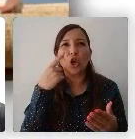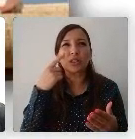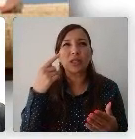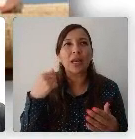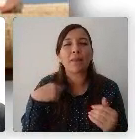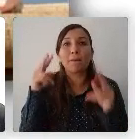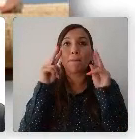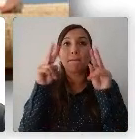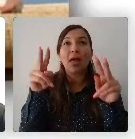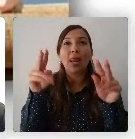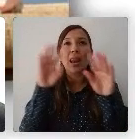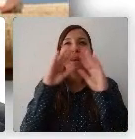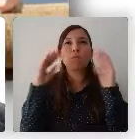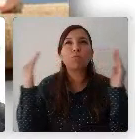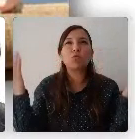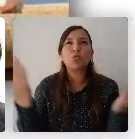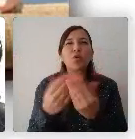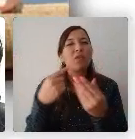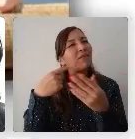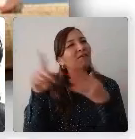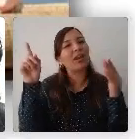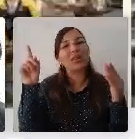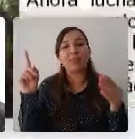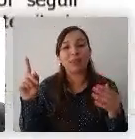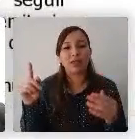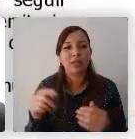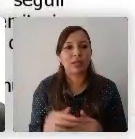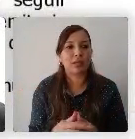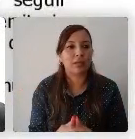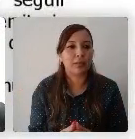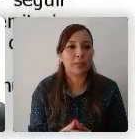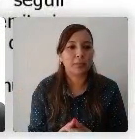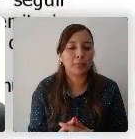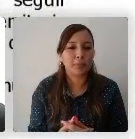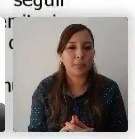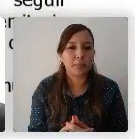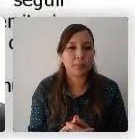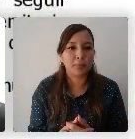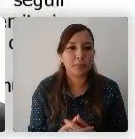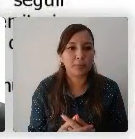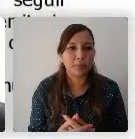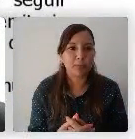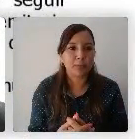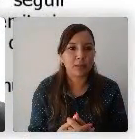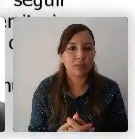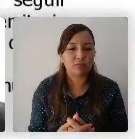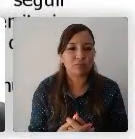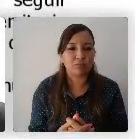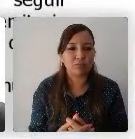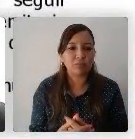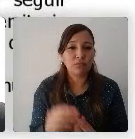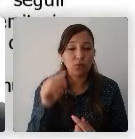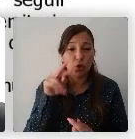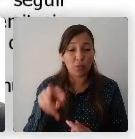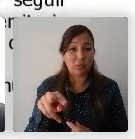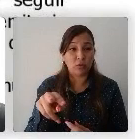visión de cómo vemos el mundo, ¿no? Y bueno, cuando hablamos